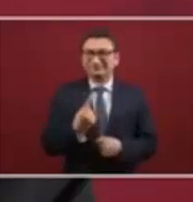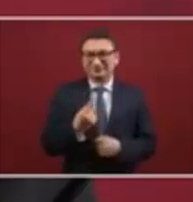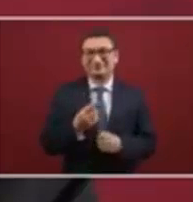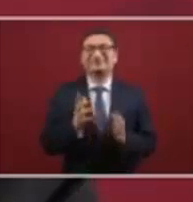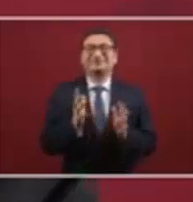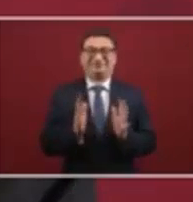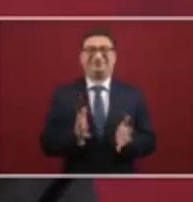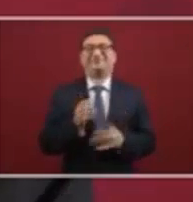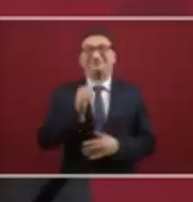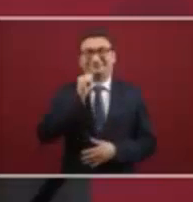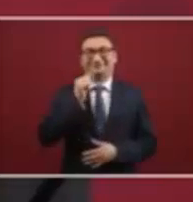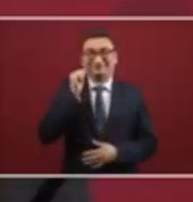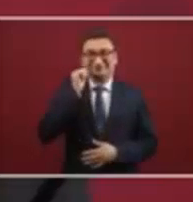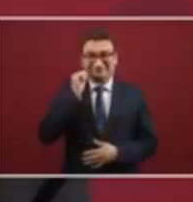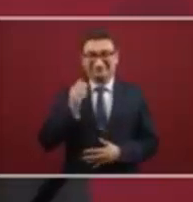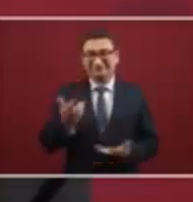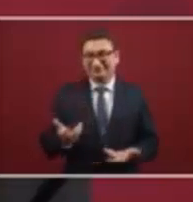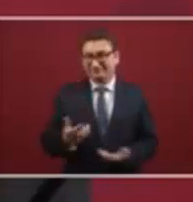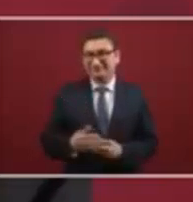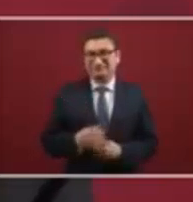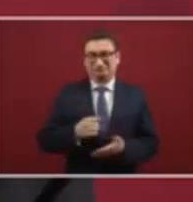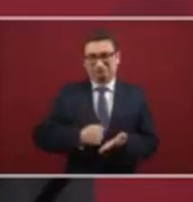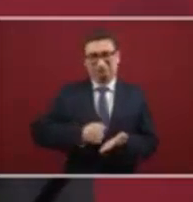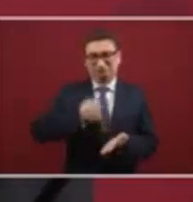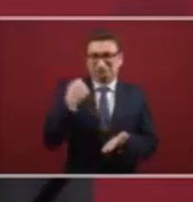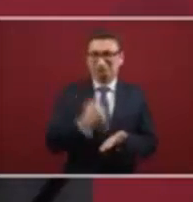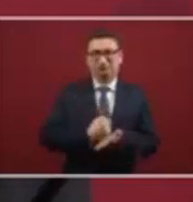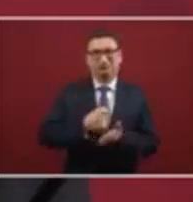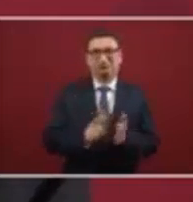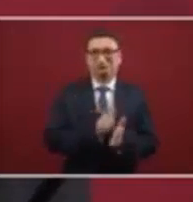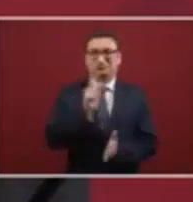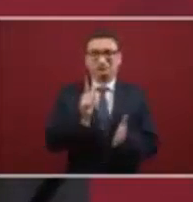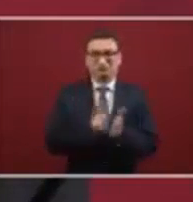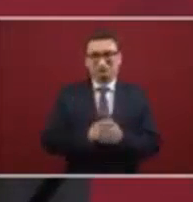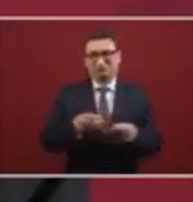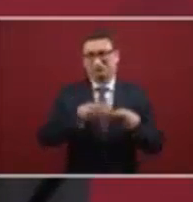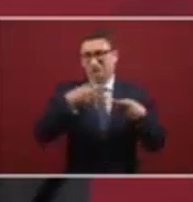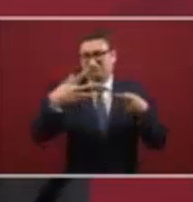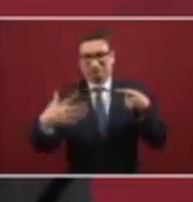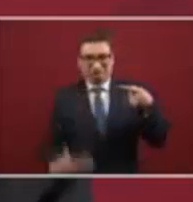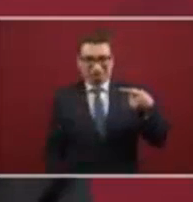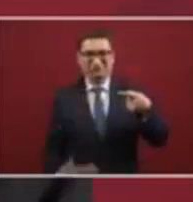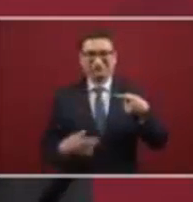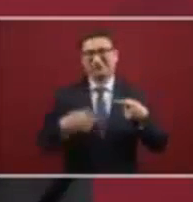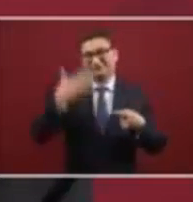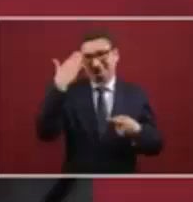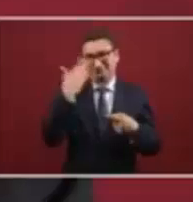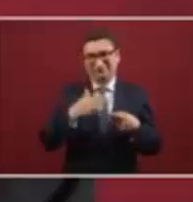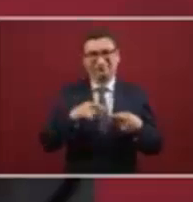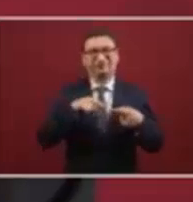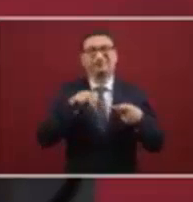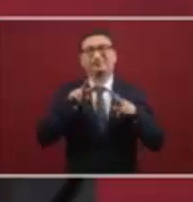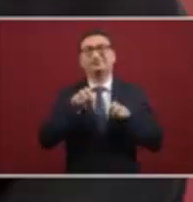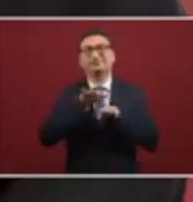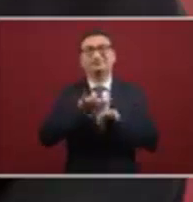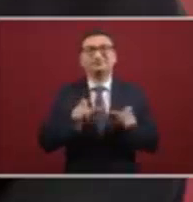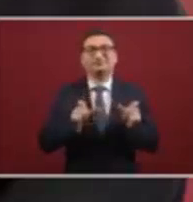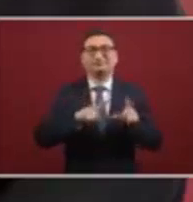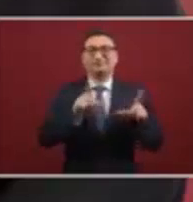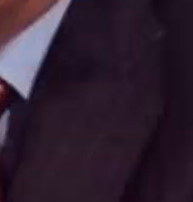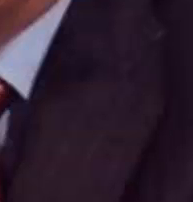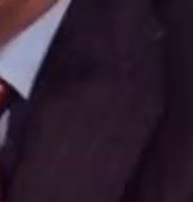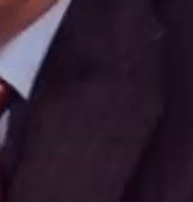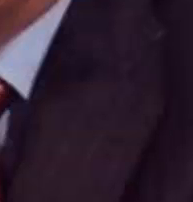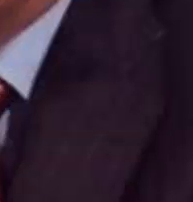condonaron 400 mil millones de pesos, después subió la cifra a 600 mil millones. Sí, así como lo oyen,